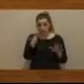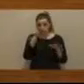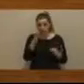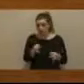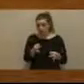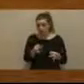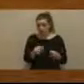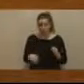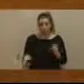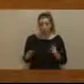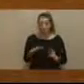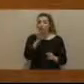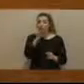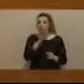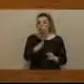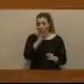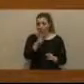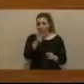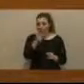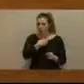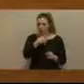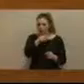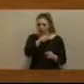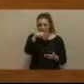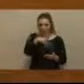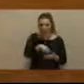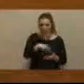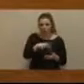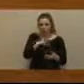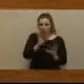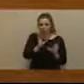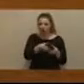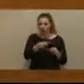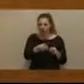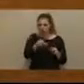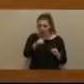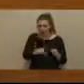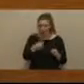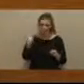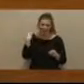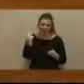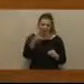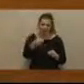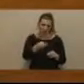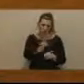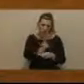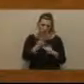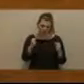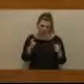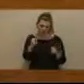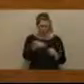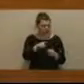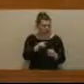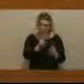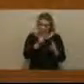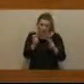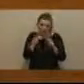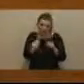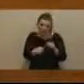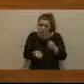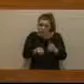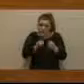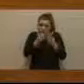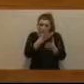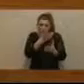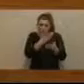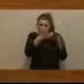aquí cuando este grupo parlamentario lleva 3 años en esta Cámara y vamos a seguir denunciando este tema. Y ustedes han